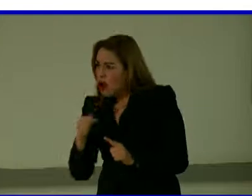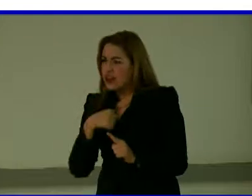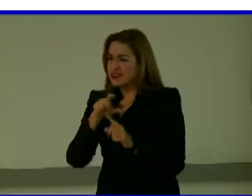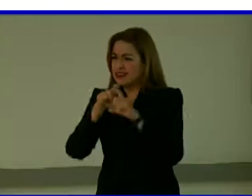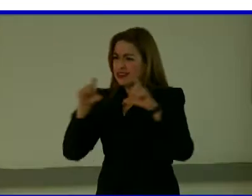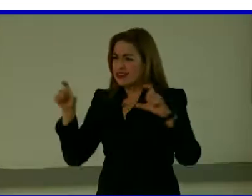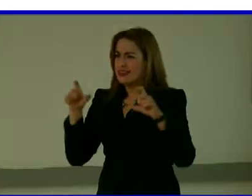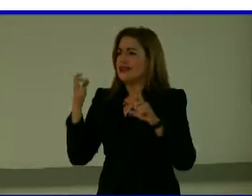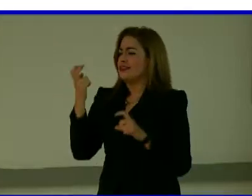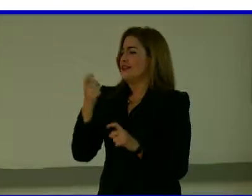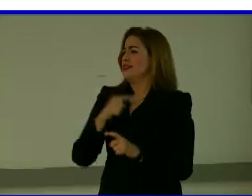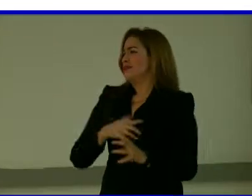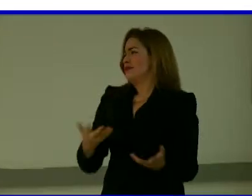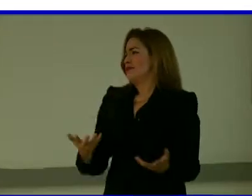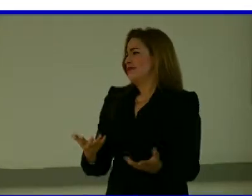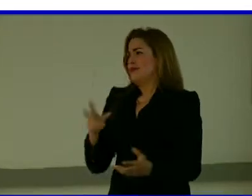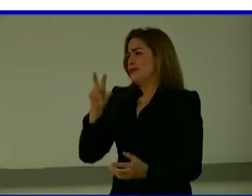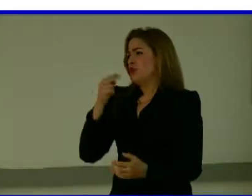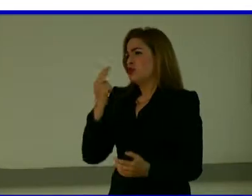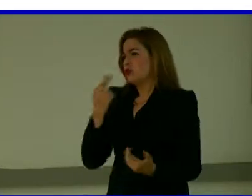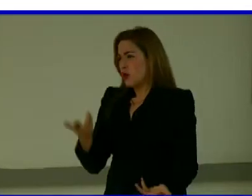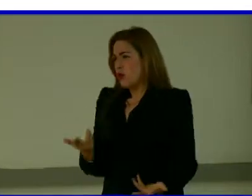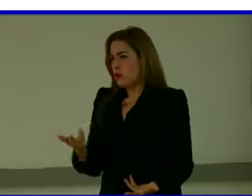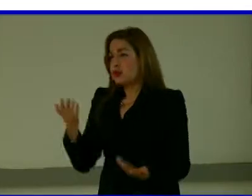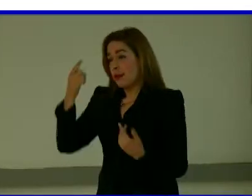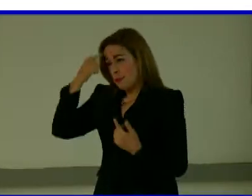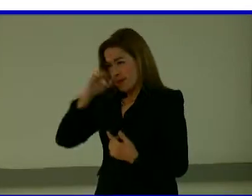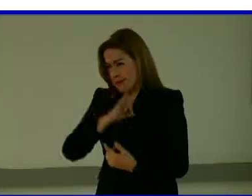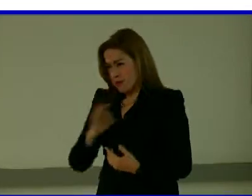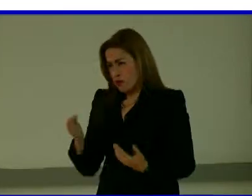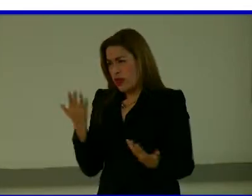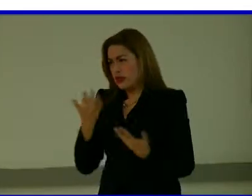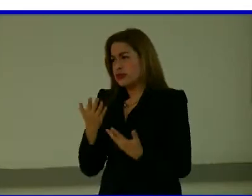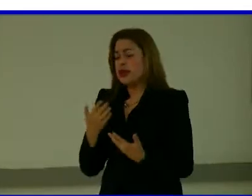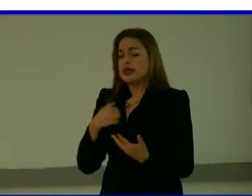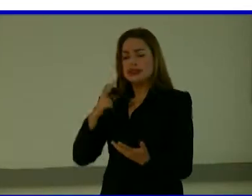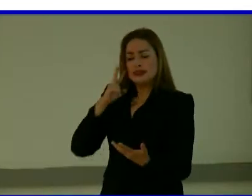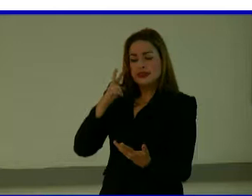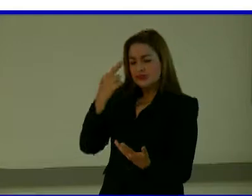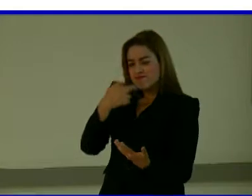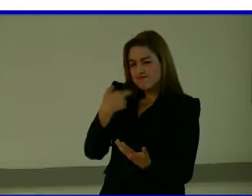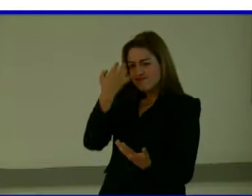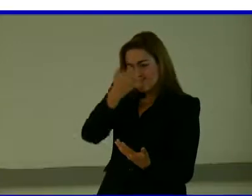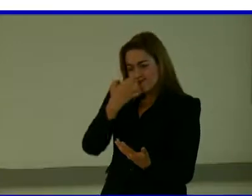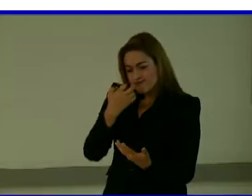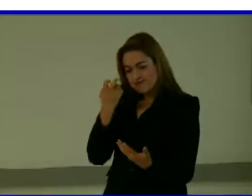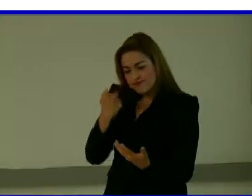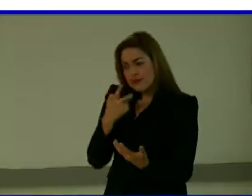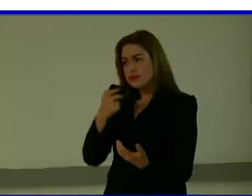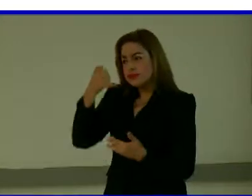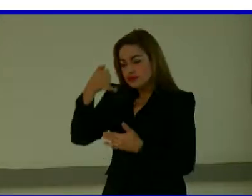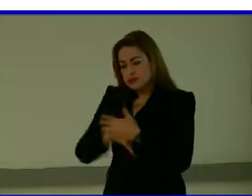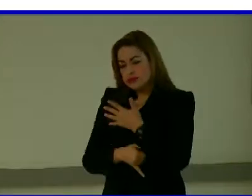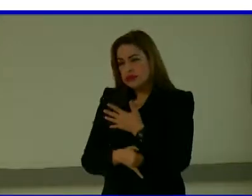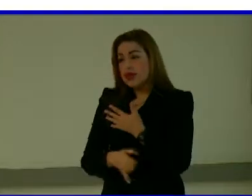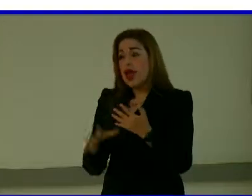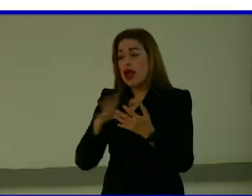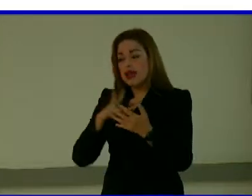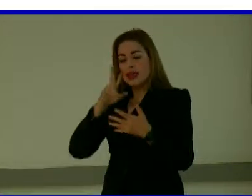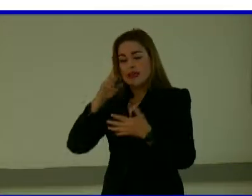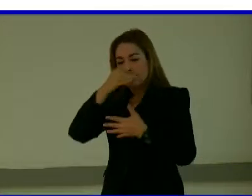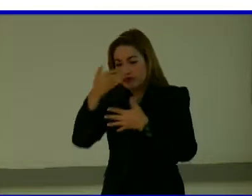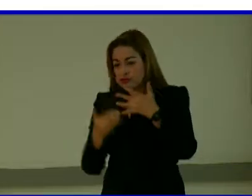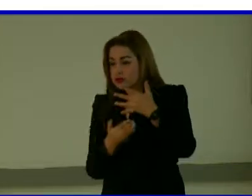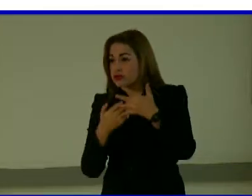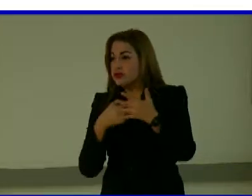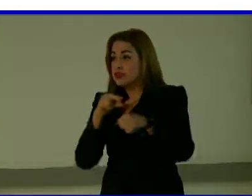estudiante, tenemos que evaluar los factores que contribuyen al cuadro clínico. Y esos factores son el perfil de